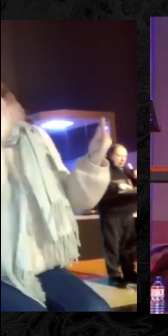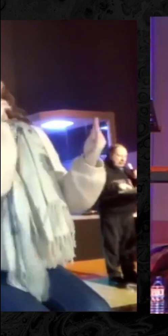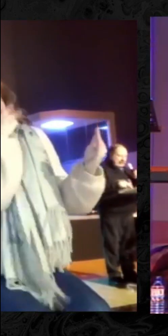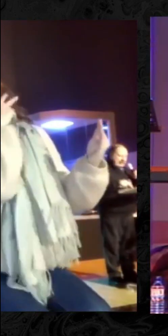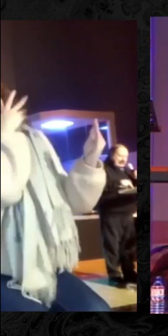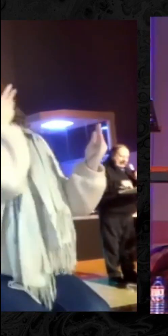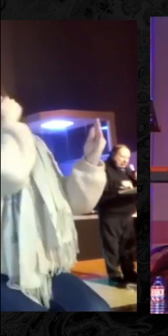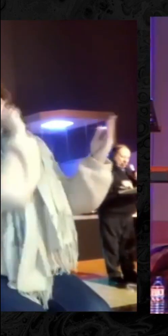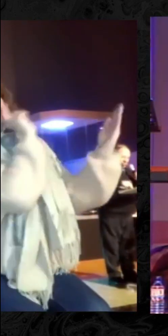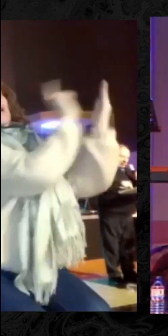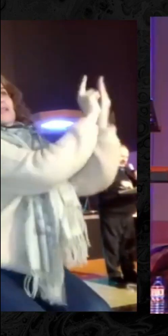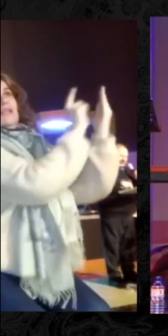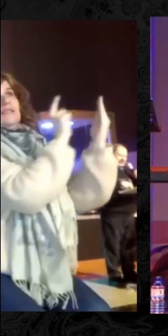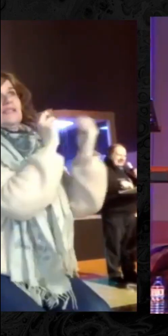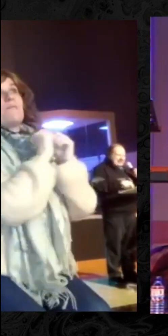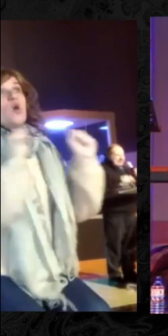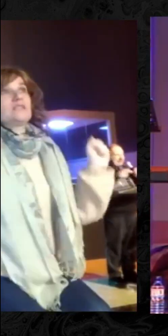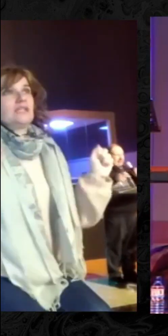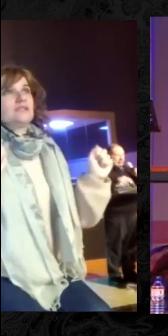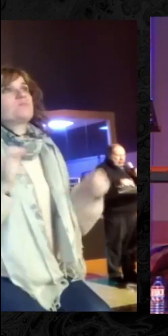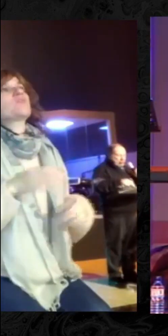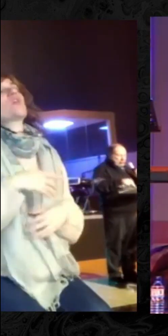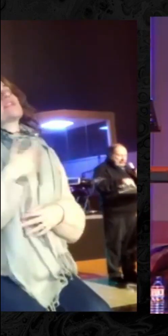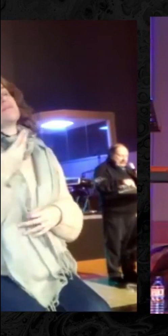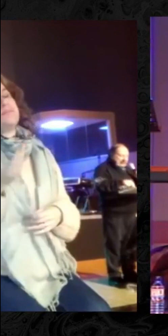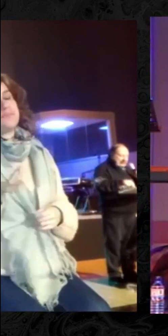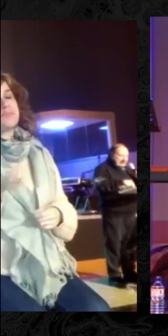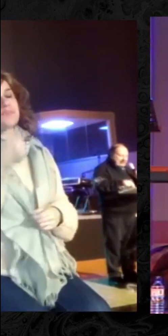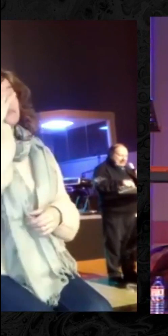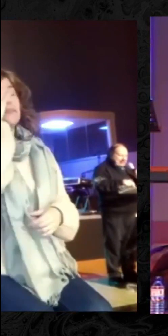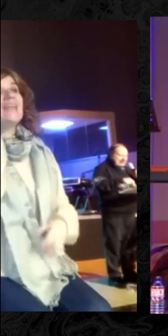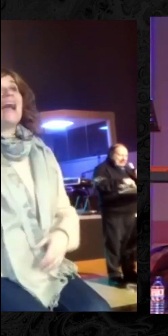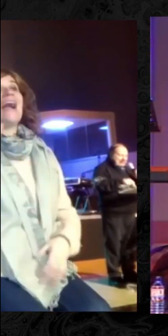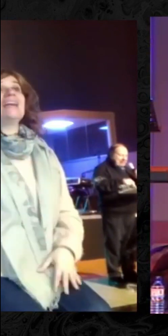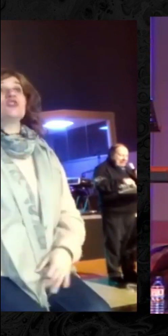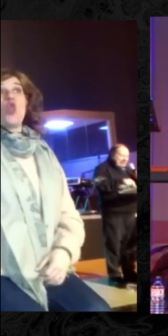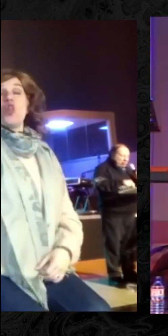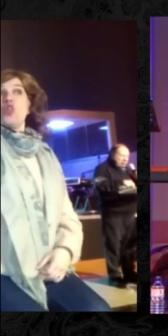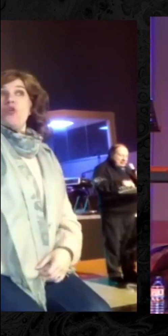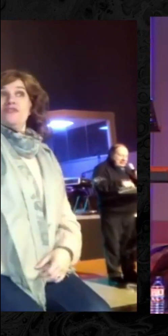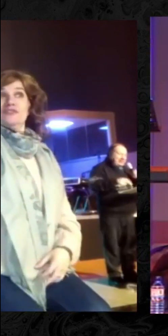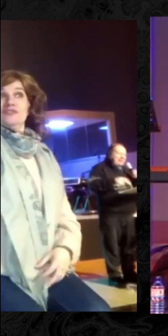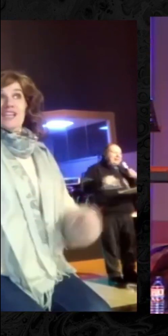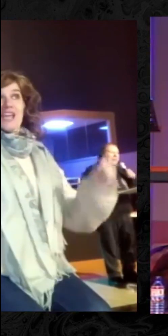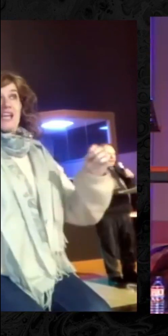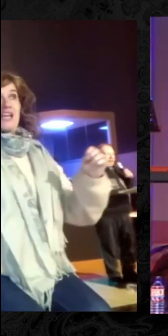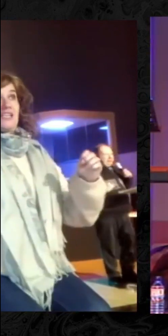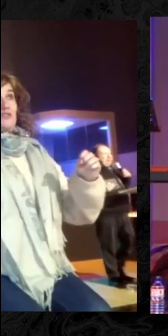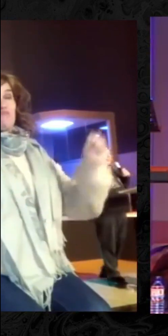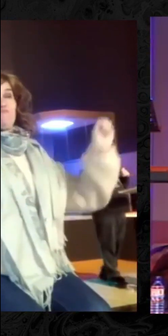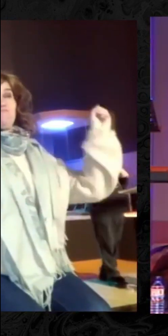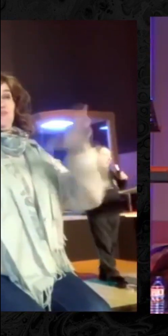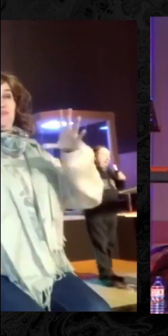algunos creen que estos eran de los principales que tenía El faraón janes y jambres